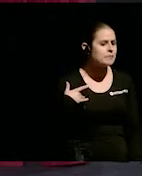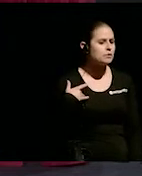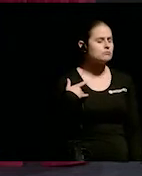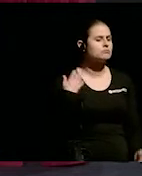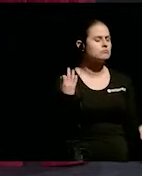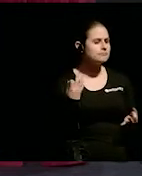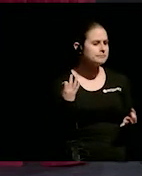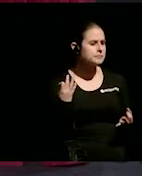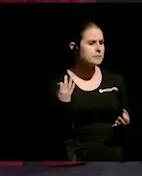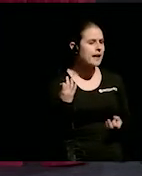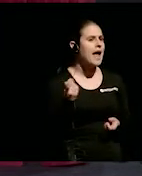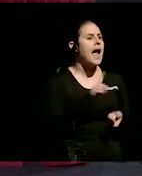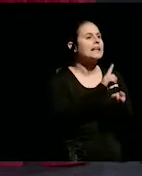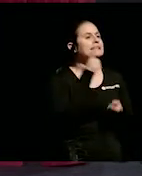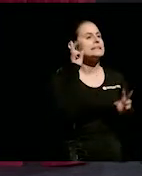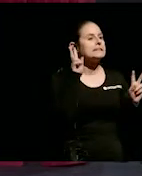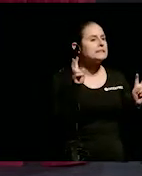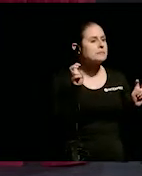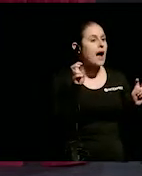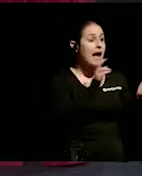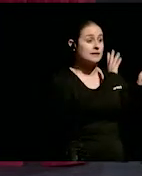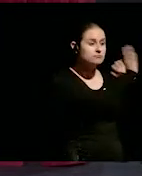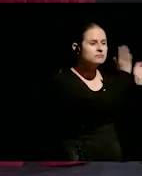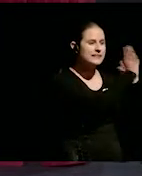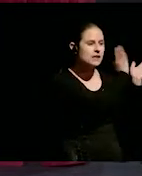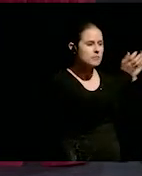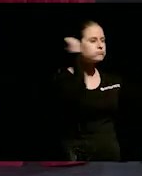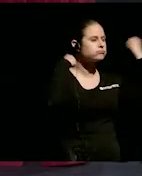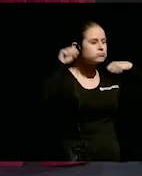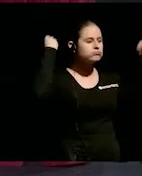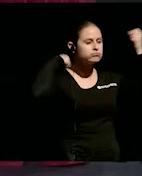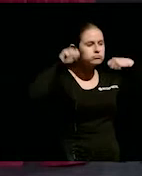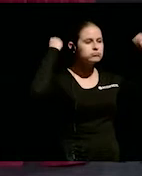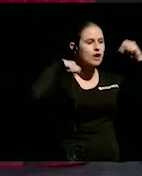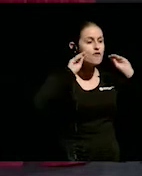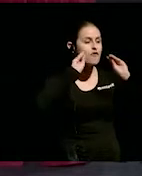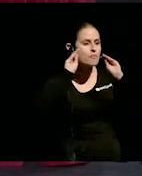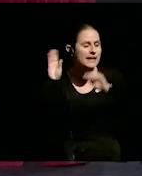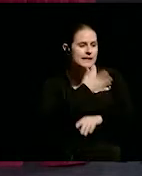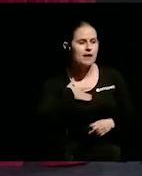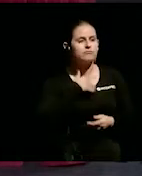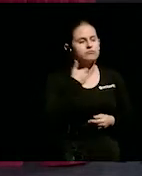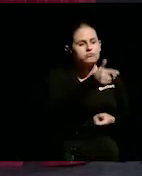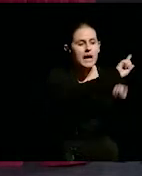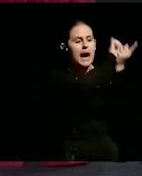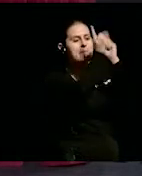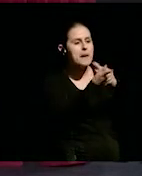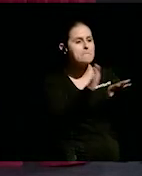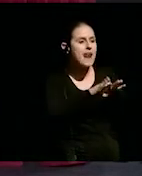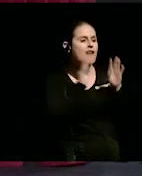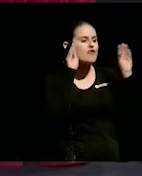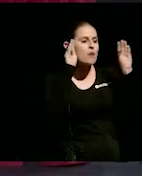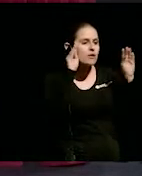queríamos cambiar la forma de entrenar, de formar. Queremos cambiar el paradigma de formación